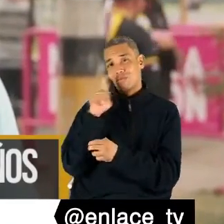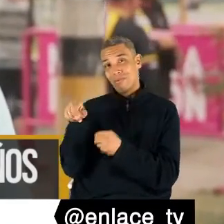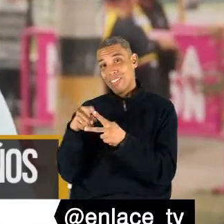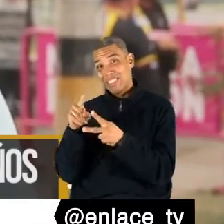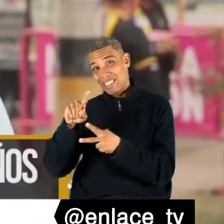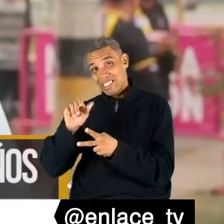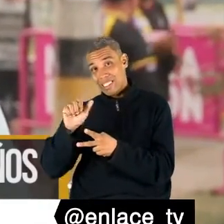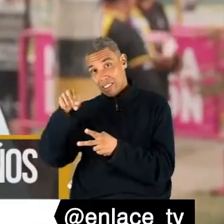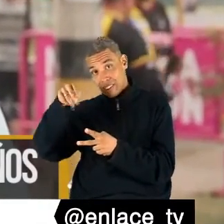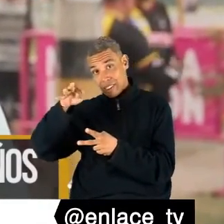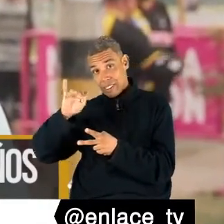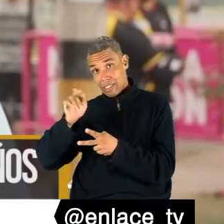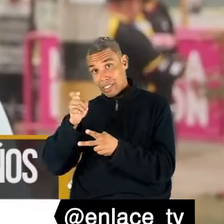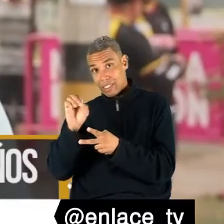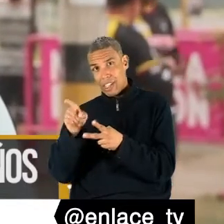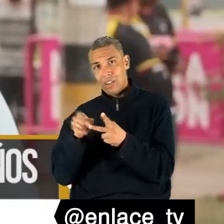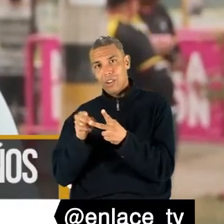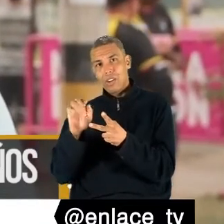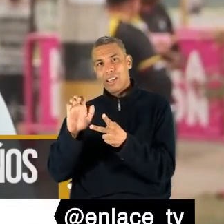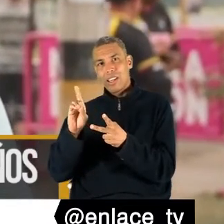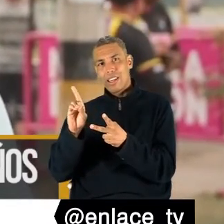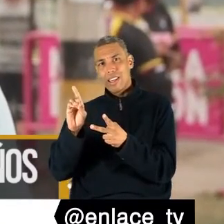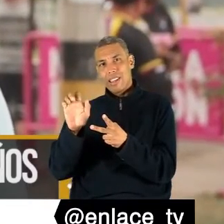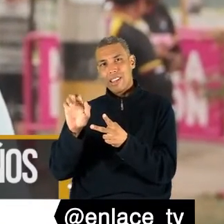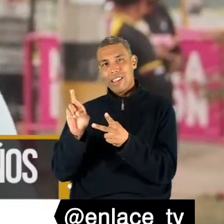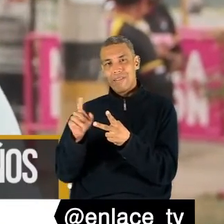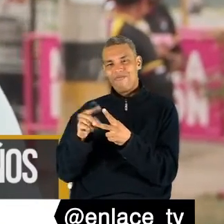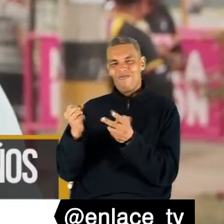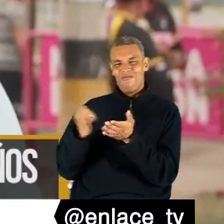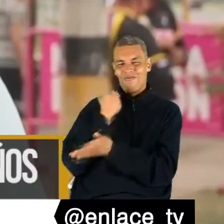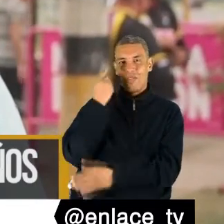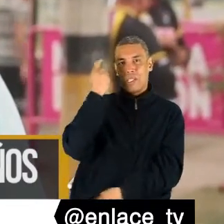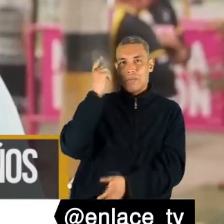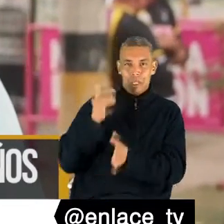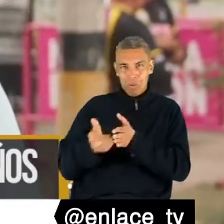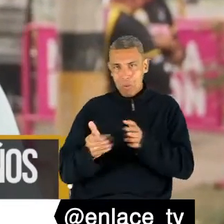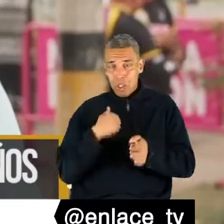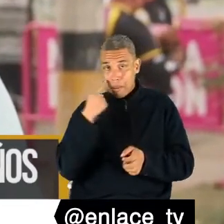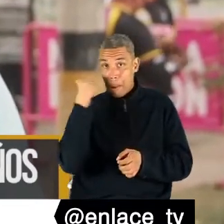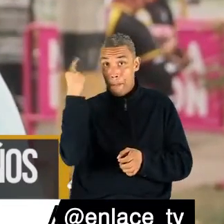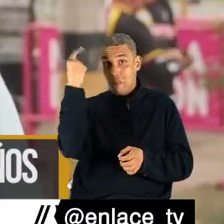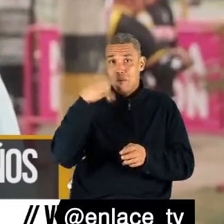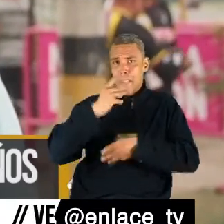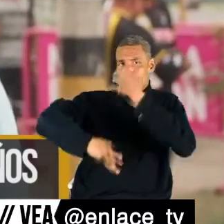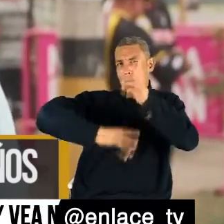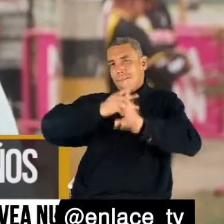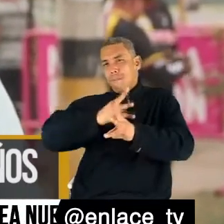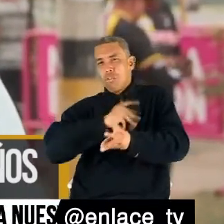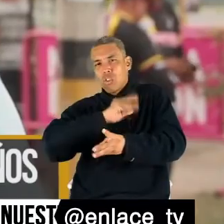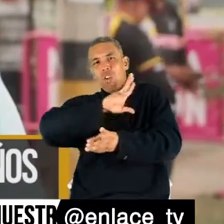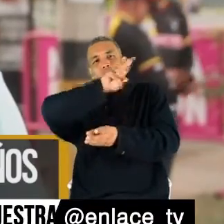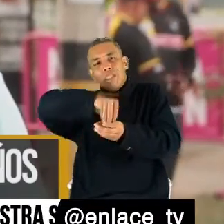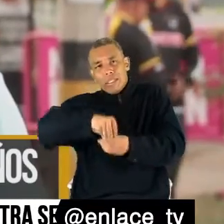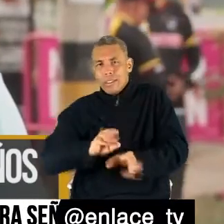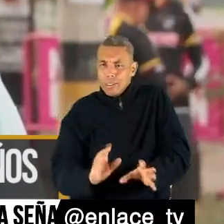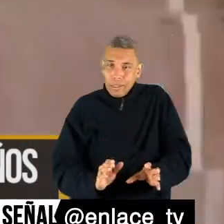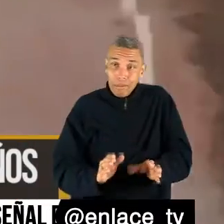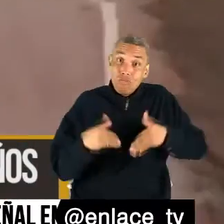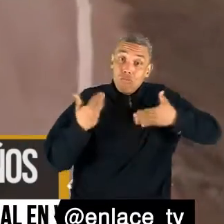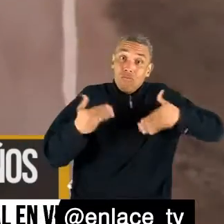pero bueno, nos faltó ese centavo para el pesito. Pero para ser primer mundial de nuestros deportistas barranqueños nos sentimos orgullosos